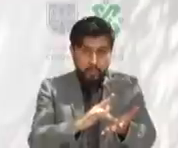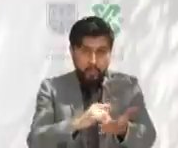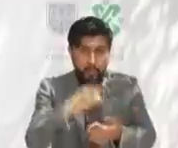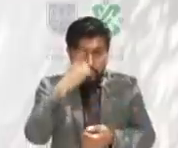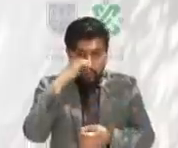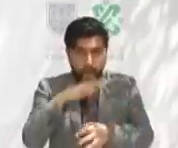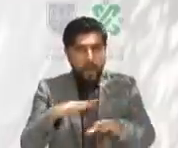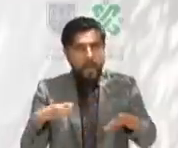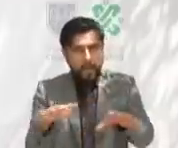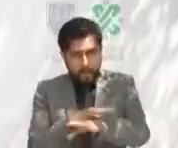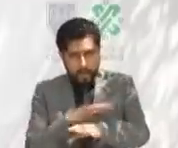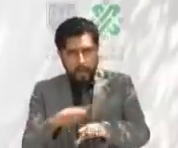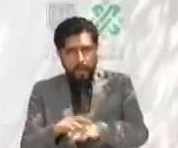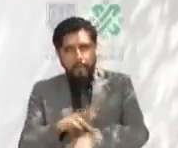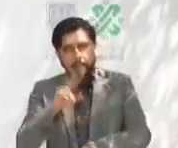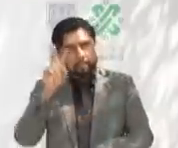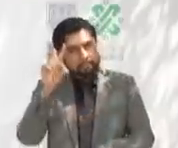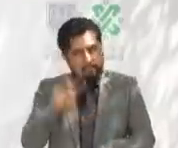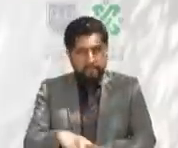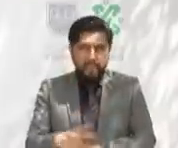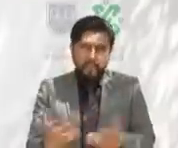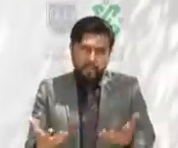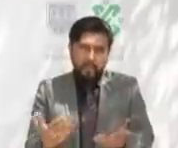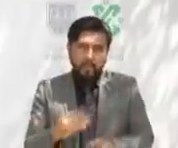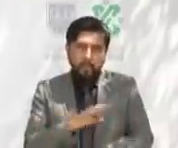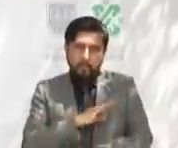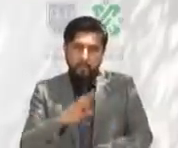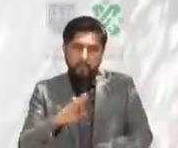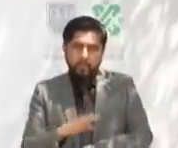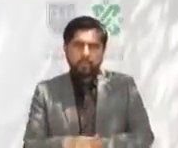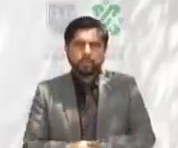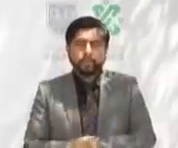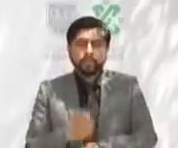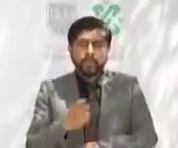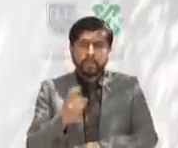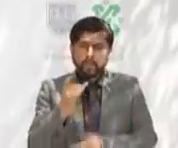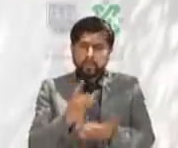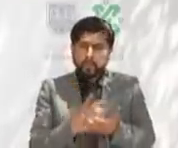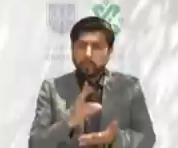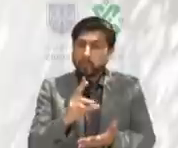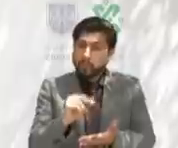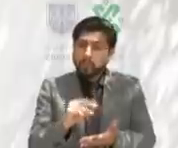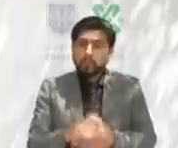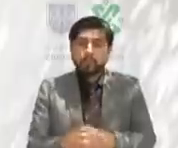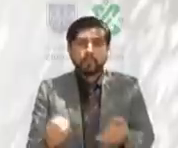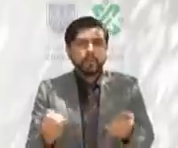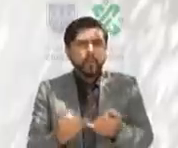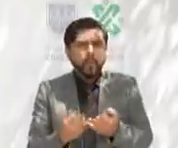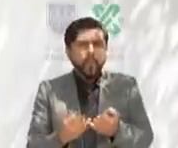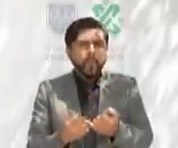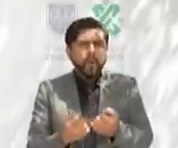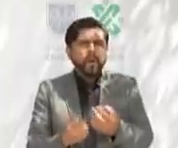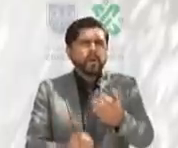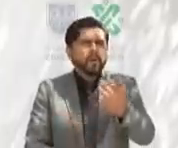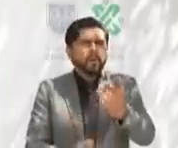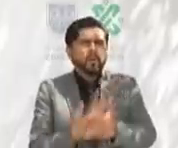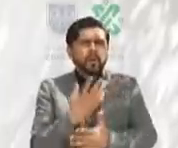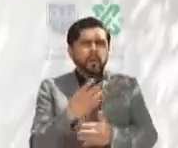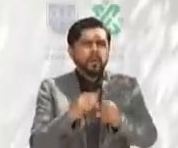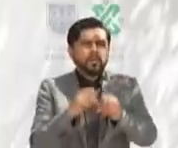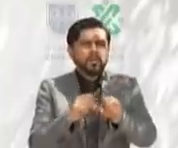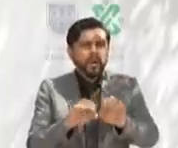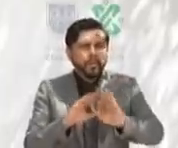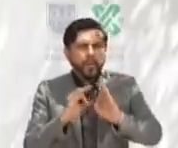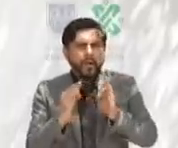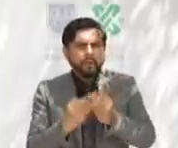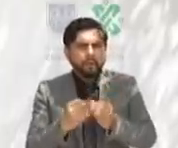significa un apoyo para la sustitución. Y no solo eso, sino que entra en un nuevo modelo, un modelo en